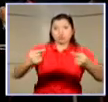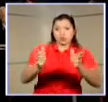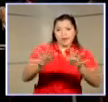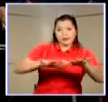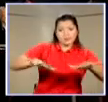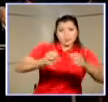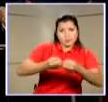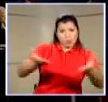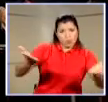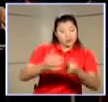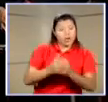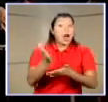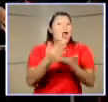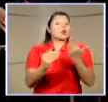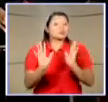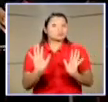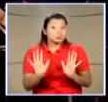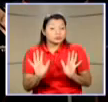el mismo